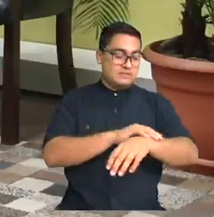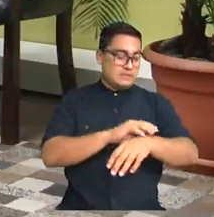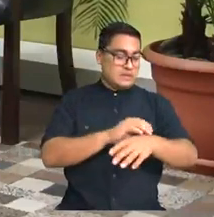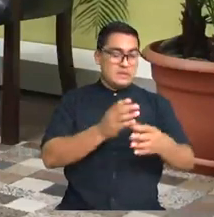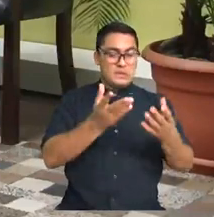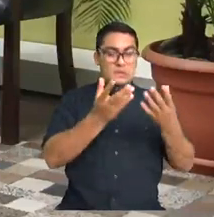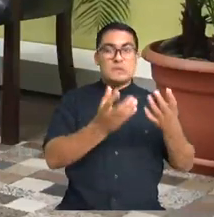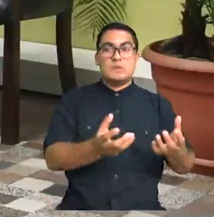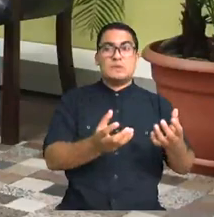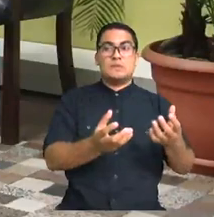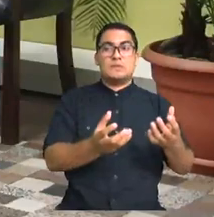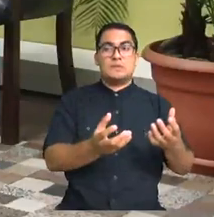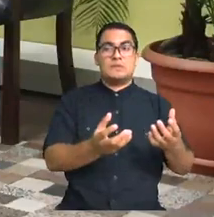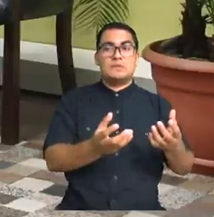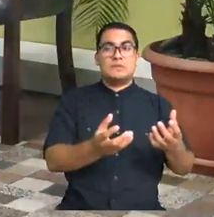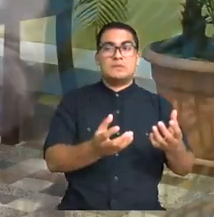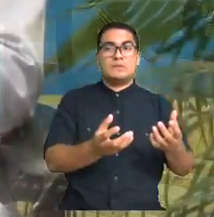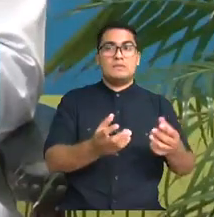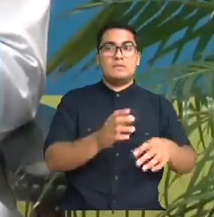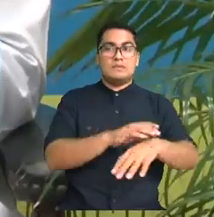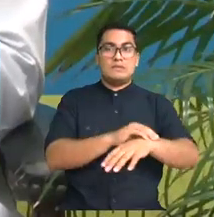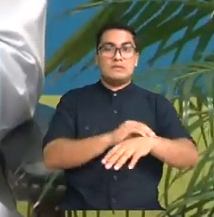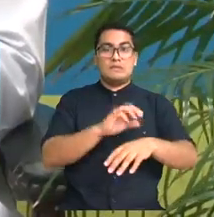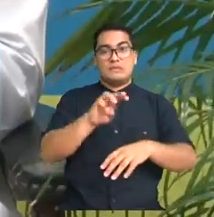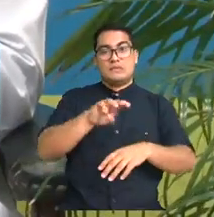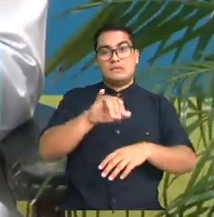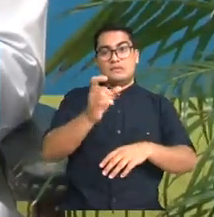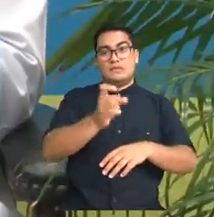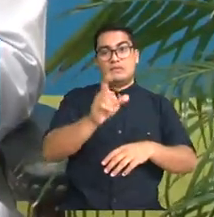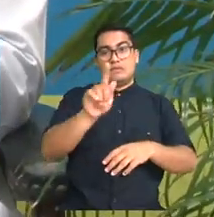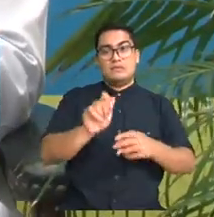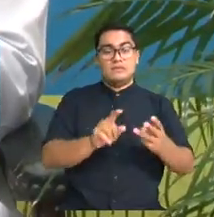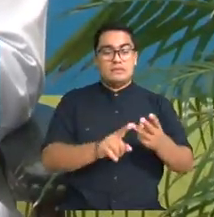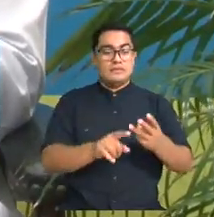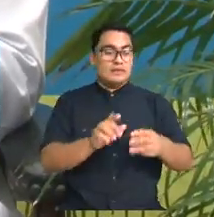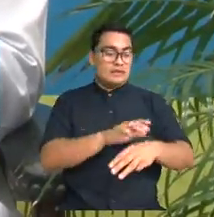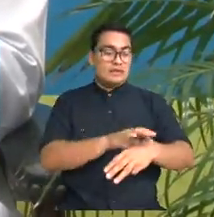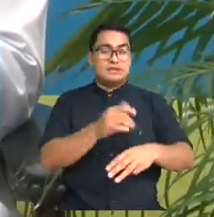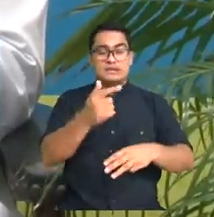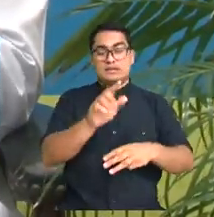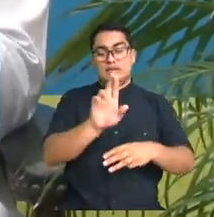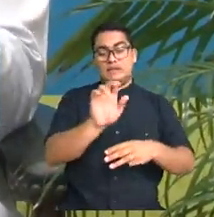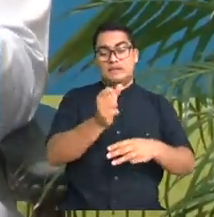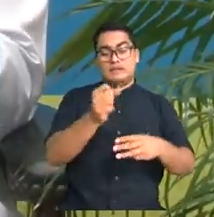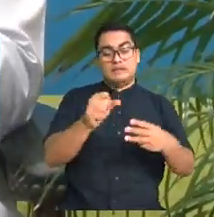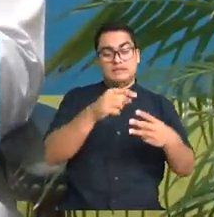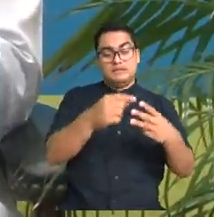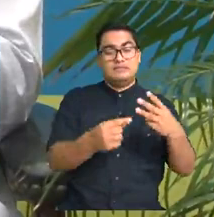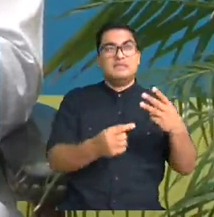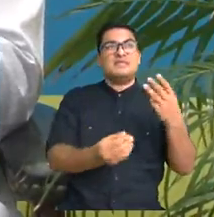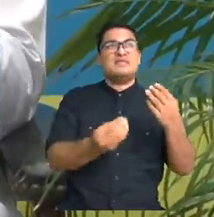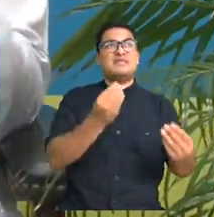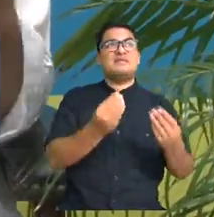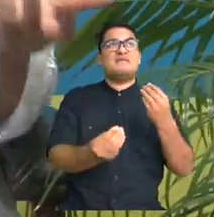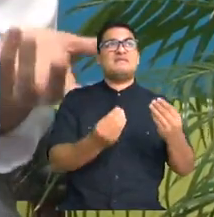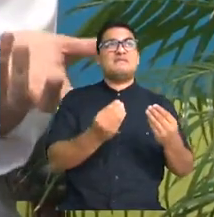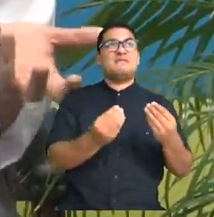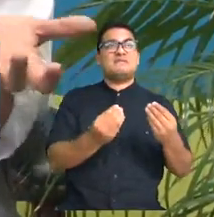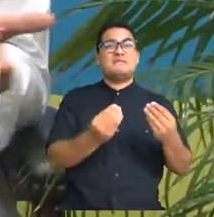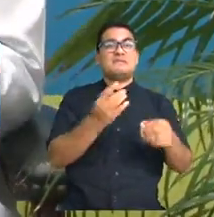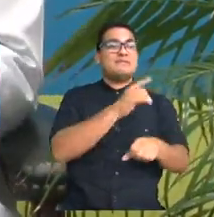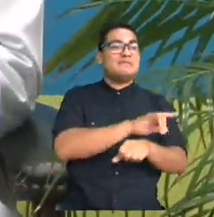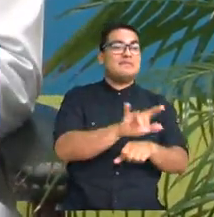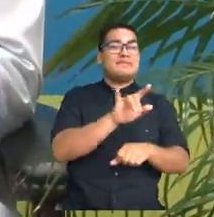una piel que es mixta o una piel que es grasa. Independencia de eso, uno va a empezar a